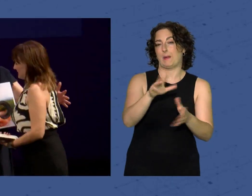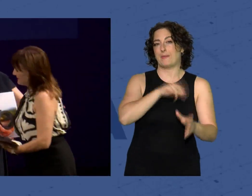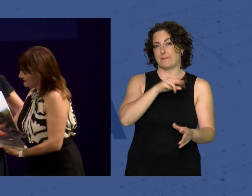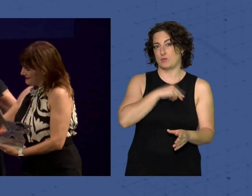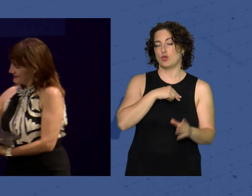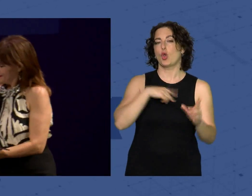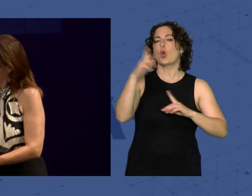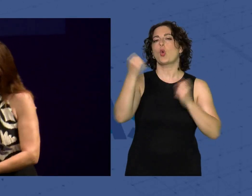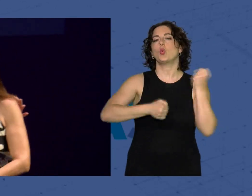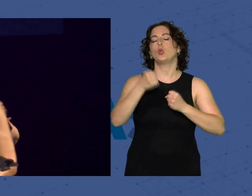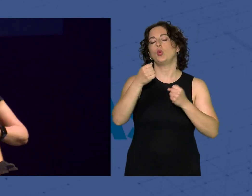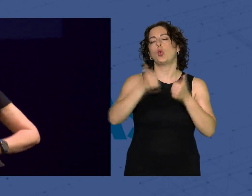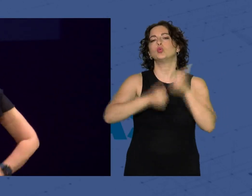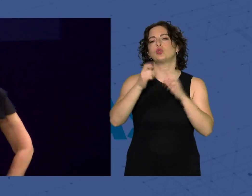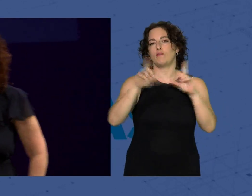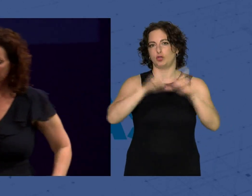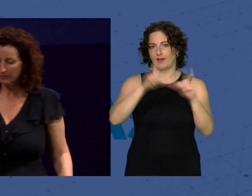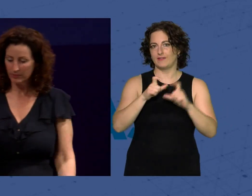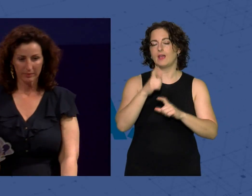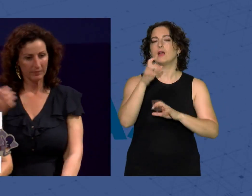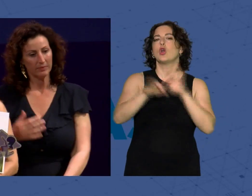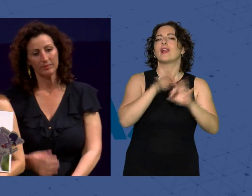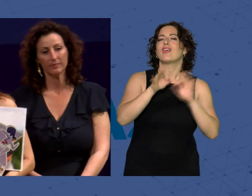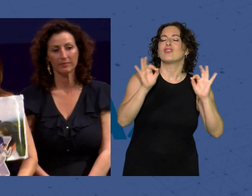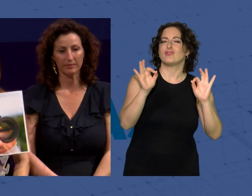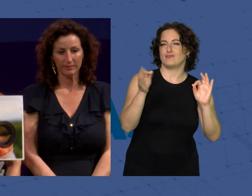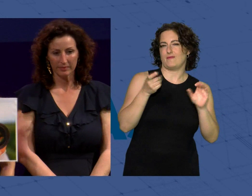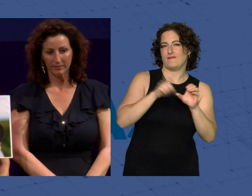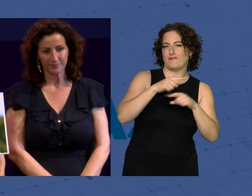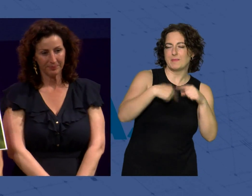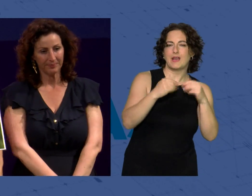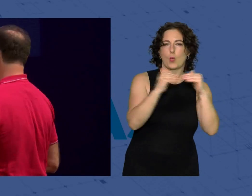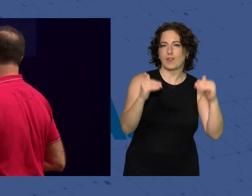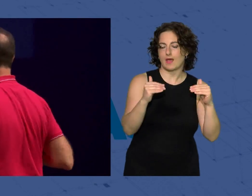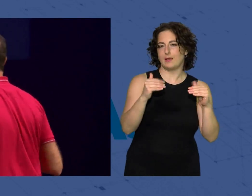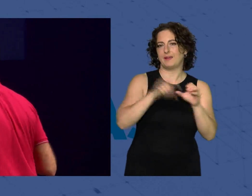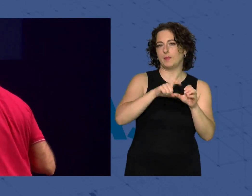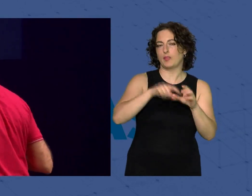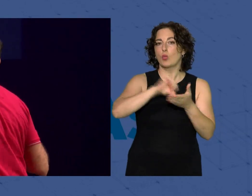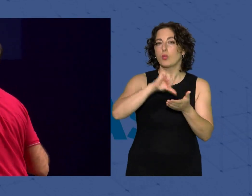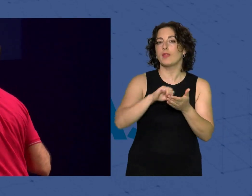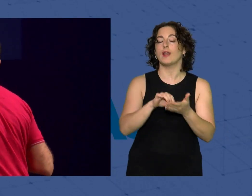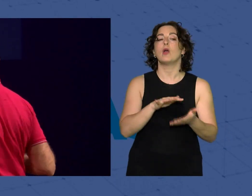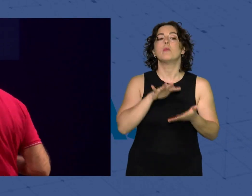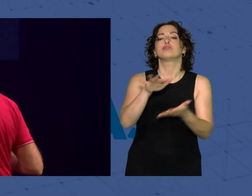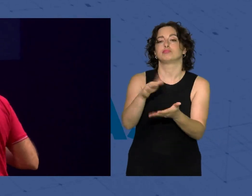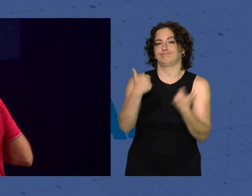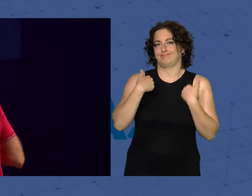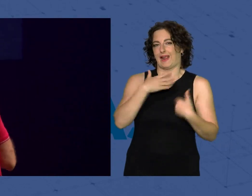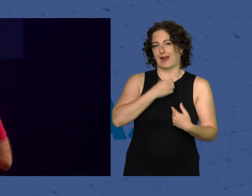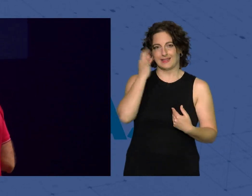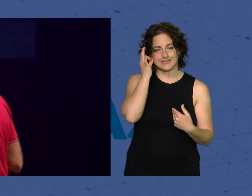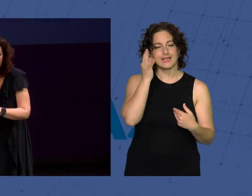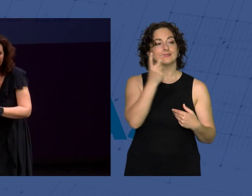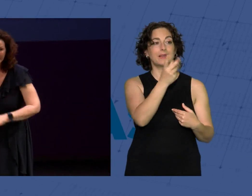de la Carrera de la Mujer, organizada por el área de Familia, Igualdad y Participación Ciudadana, premios que hizo entrega la alcaldesa en funciones. Las tres ganadoras